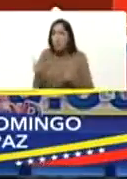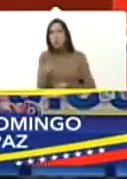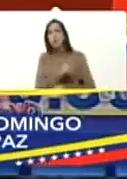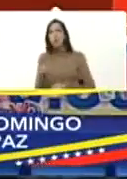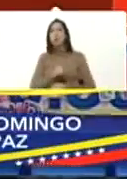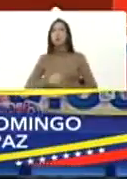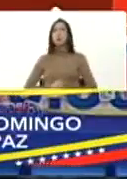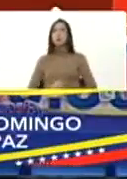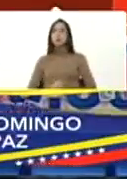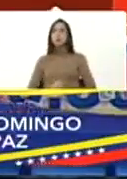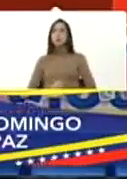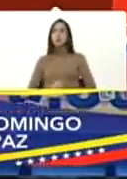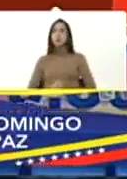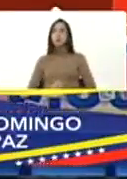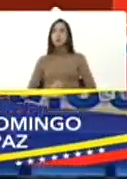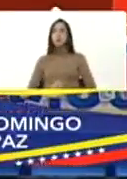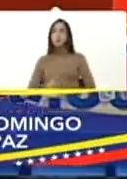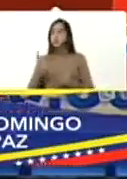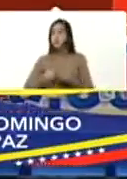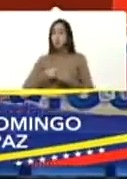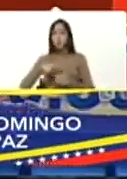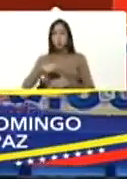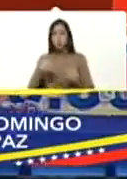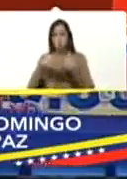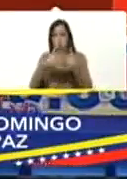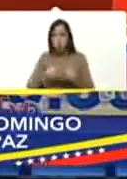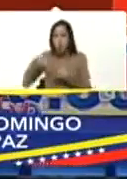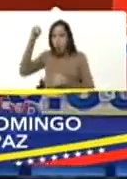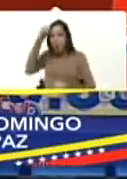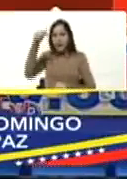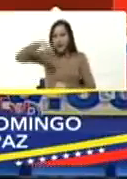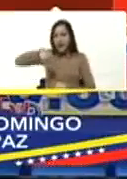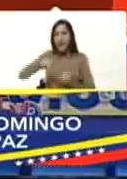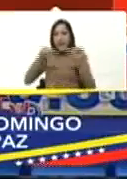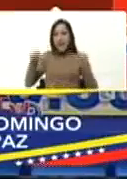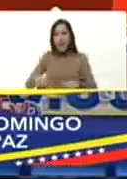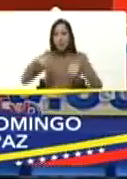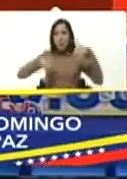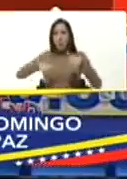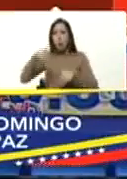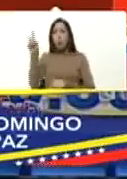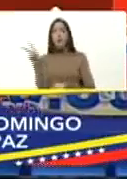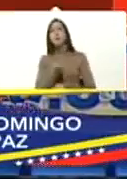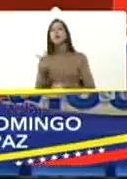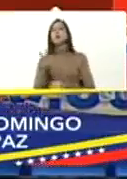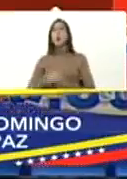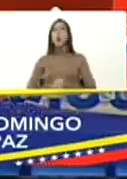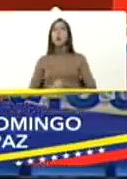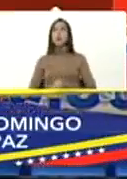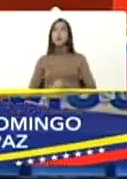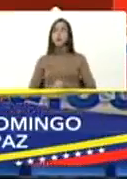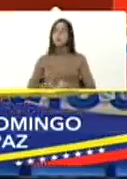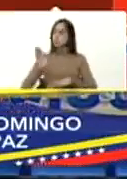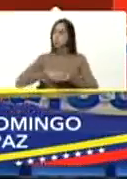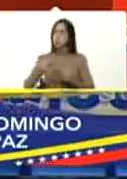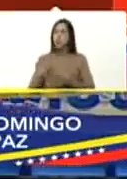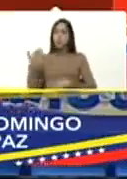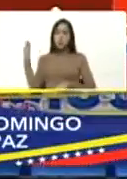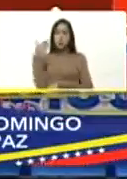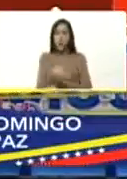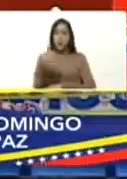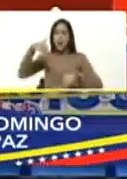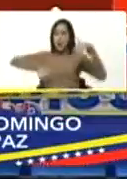Unidos. Entonces ellos vienen ahora a opinar sobre el sistema electoral venezolano. Por eso hay que salir a